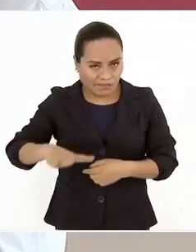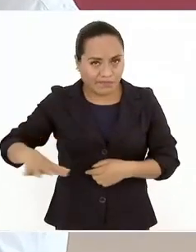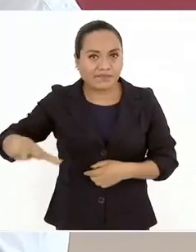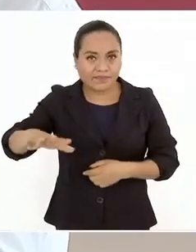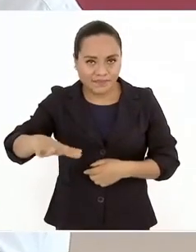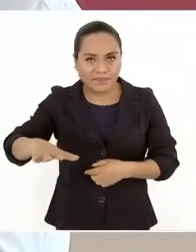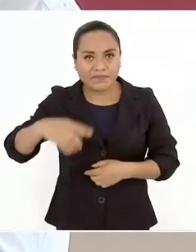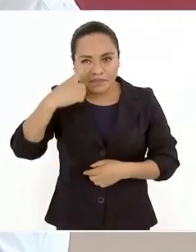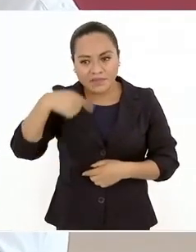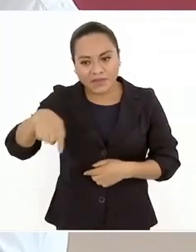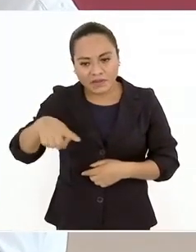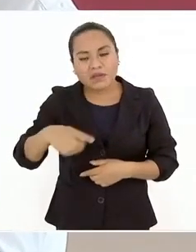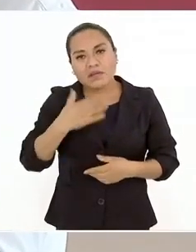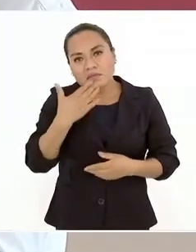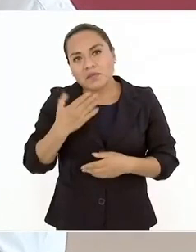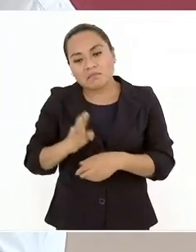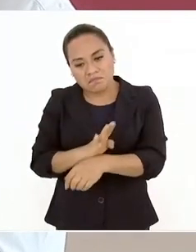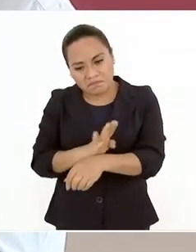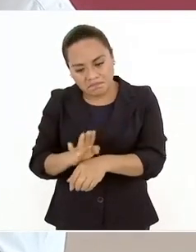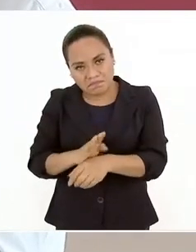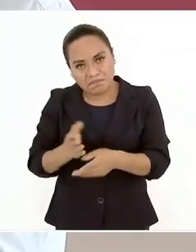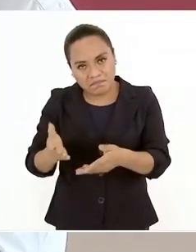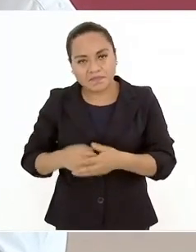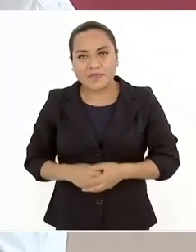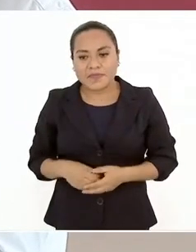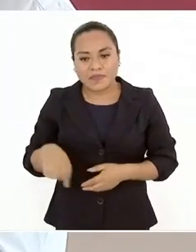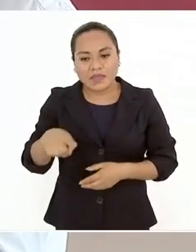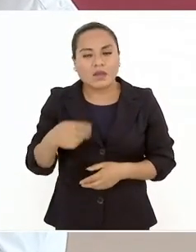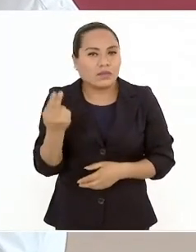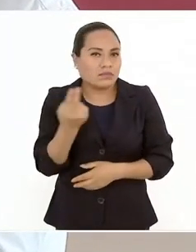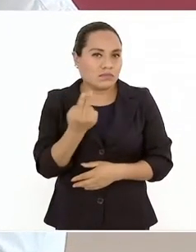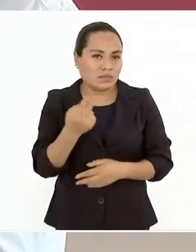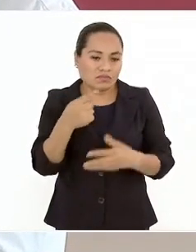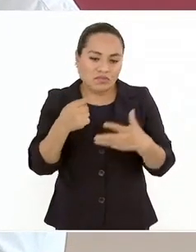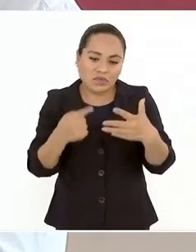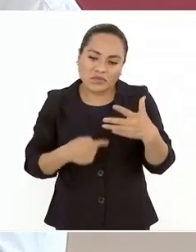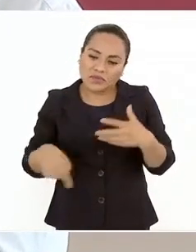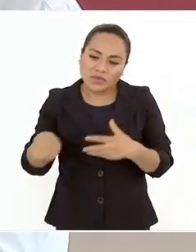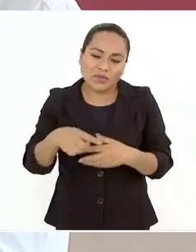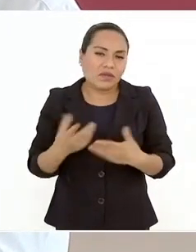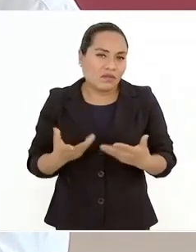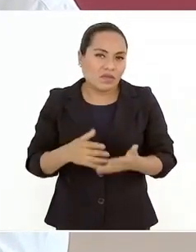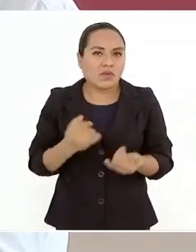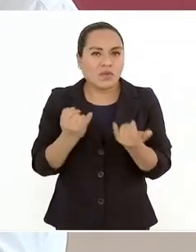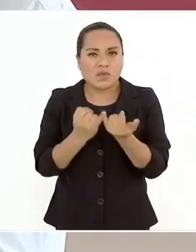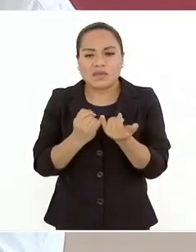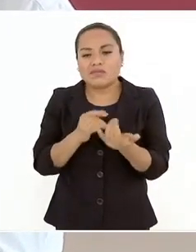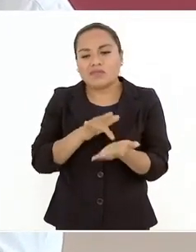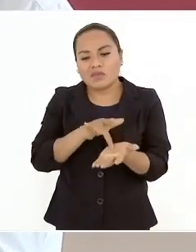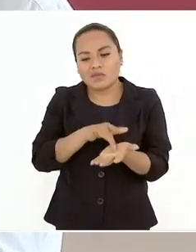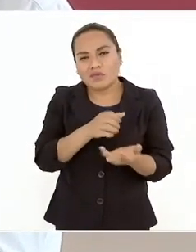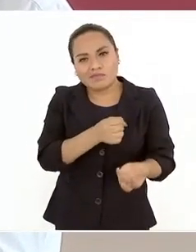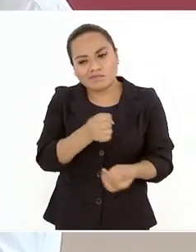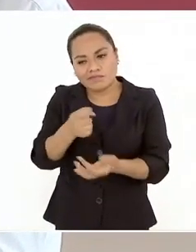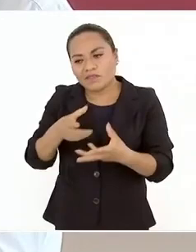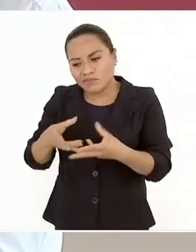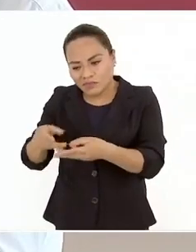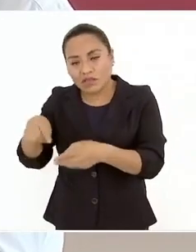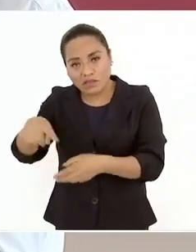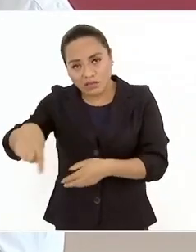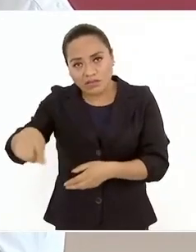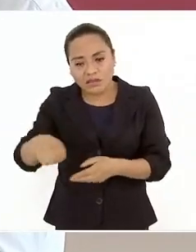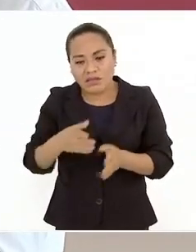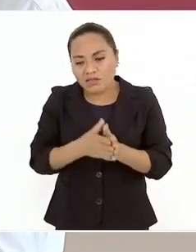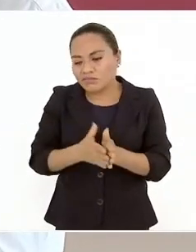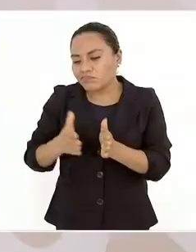a estas diferentes necesidades. Pero se han dado apoyos también ya en el tramo 3 y en el